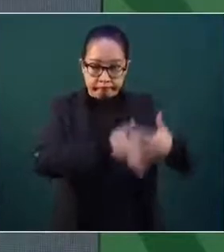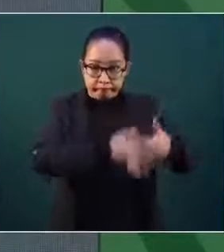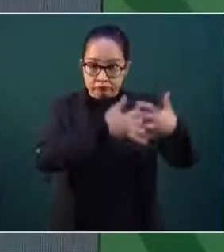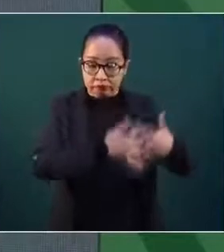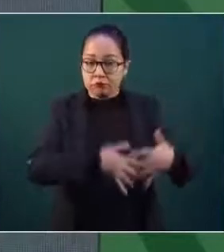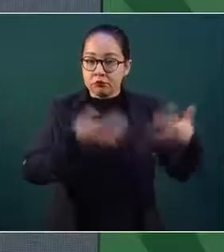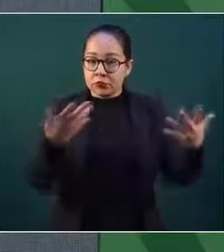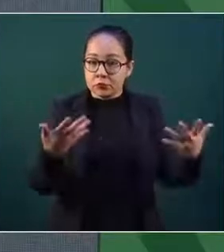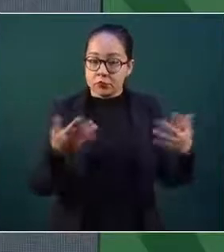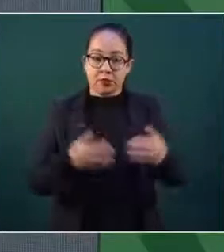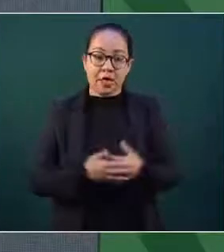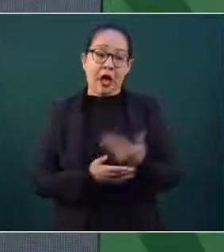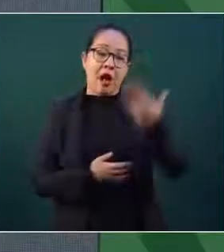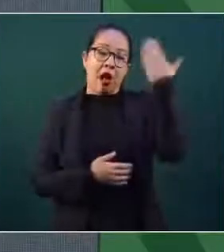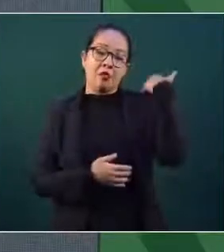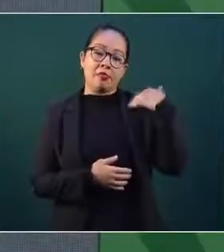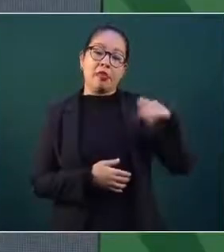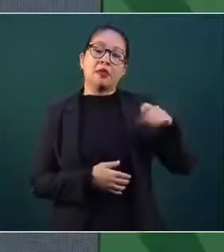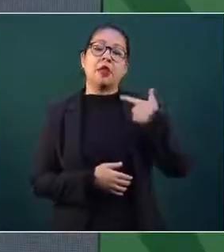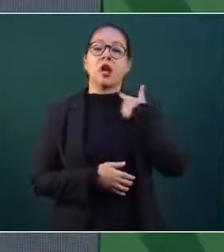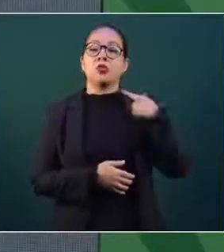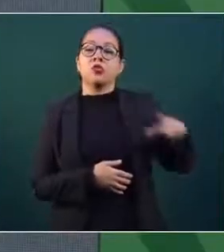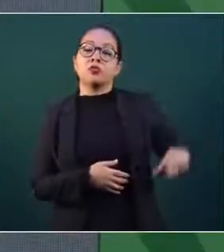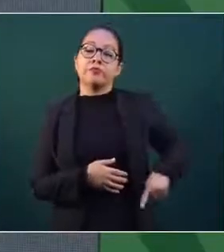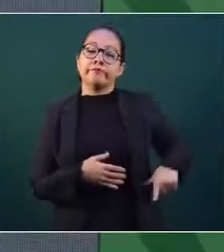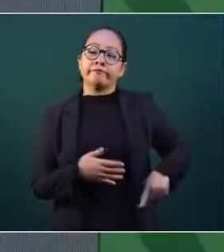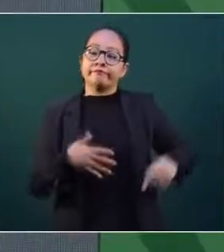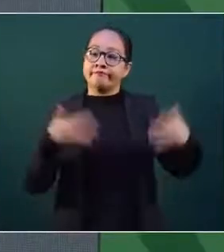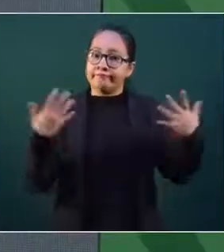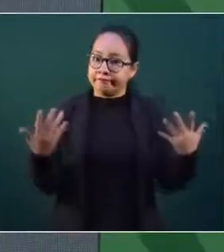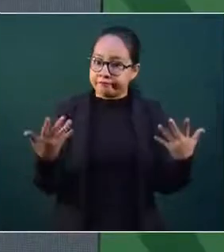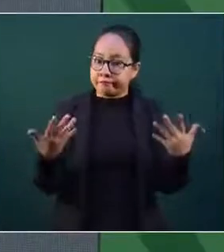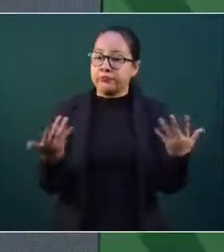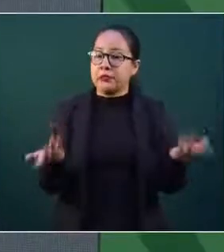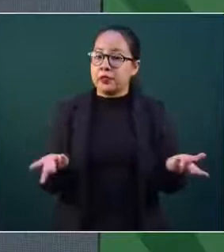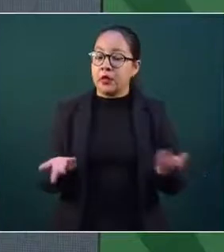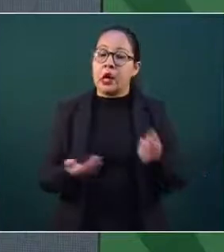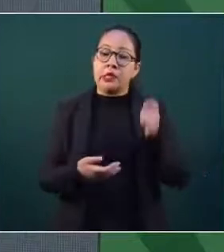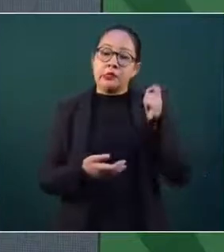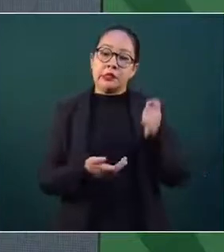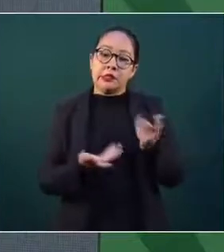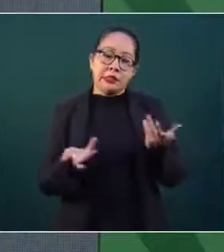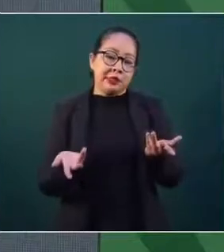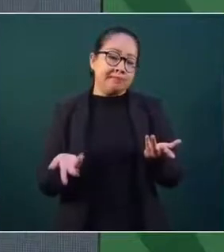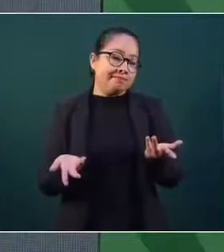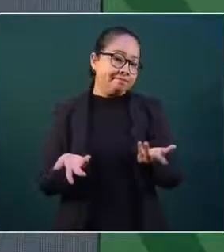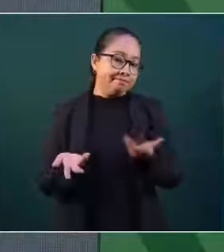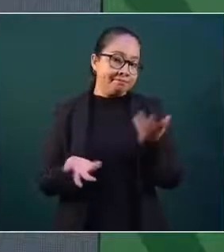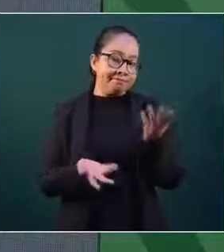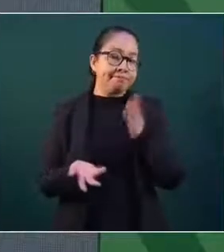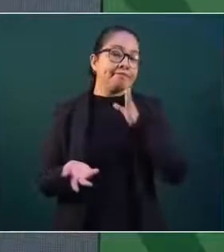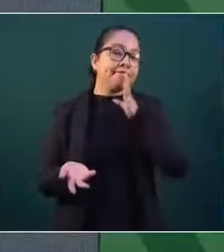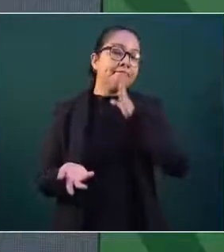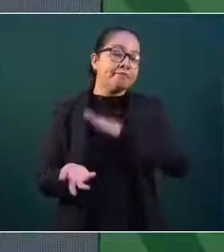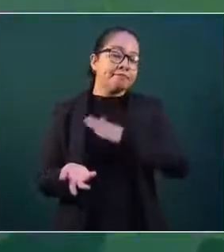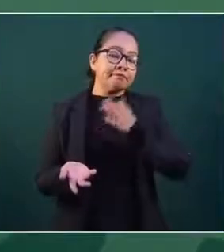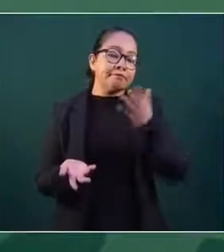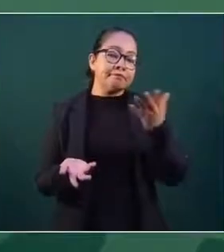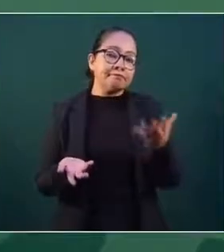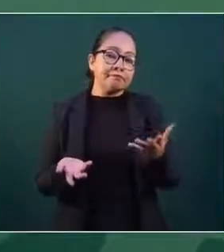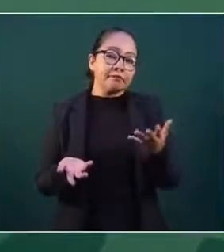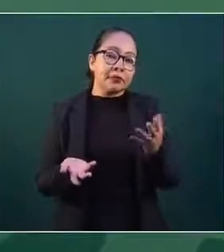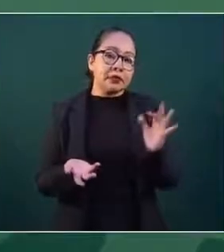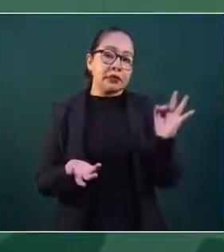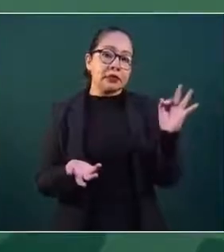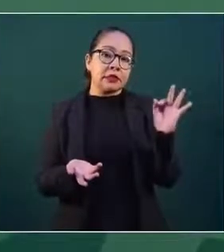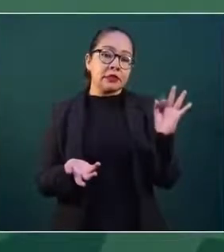gobiernos neoliberales se apostó a